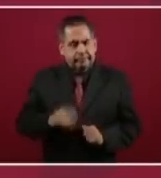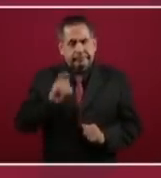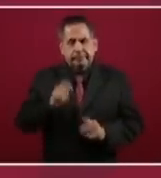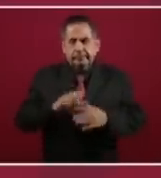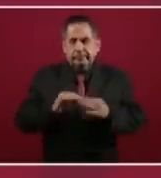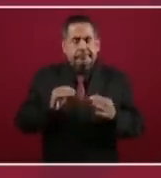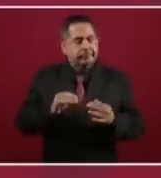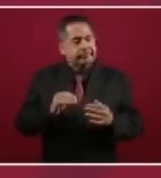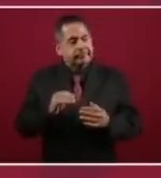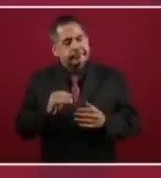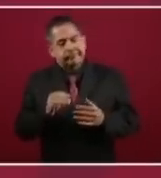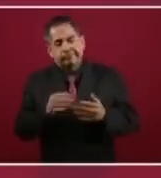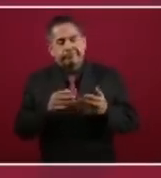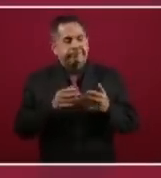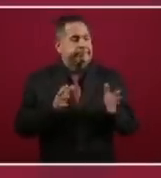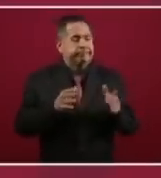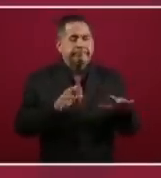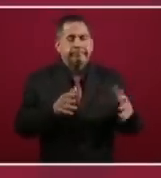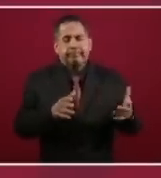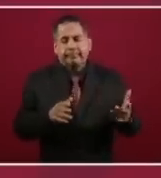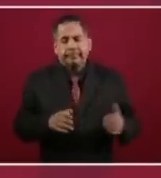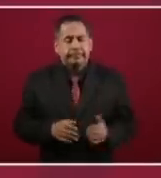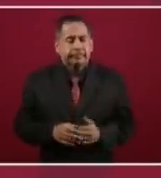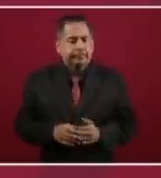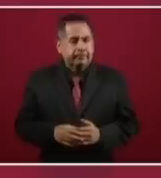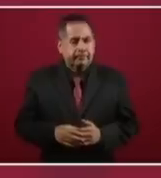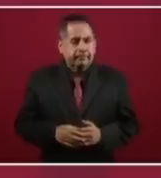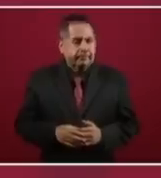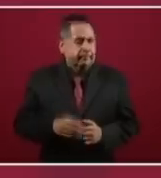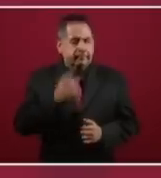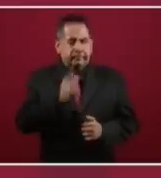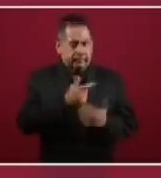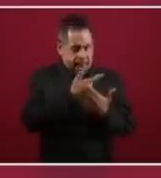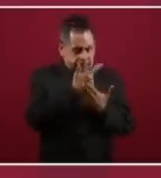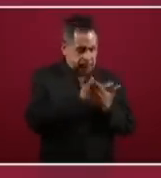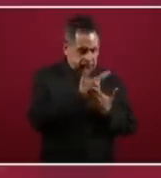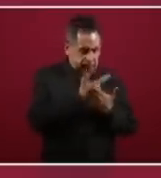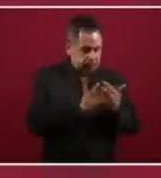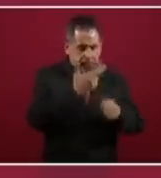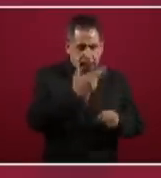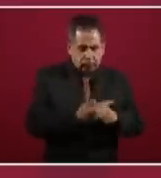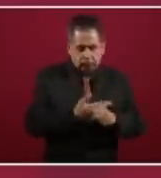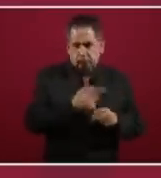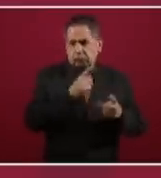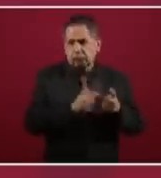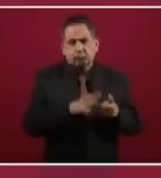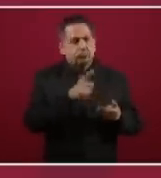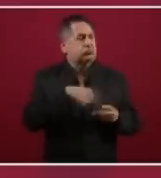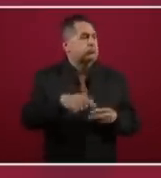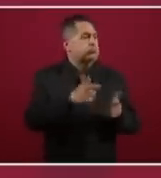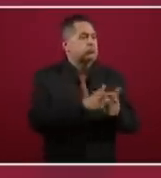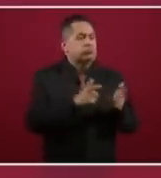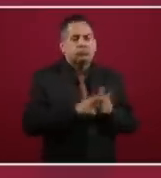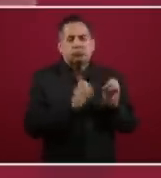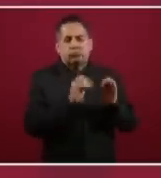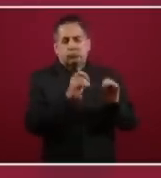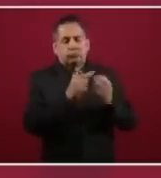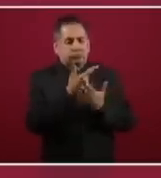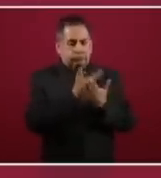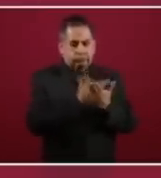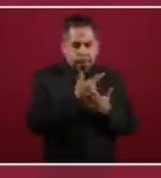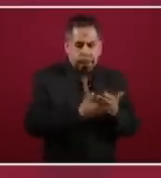lógica general de que un contador o un despacho de contadores,